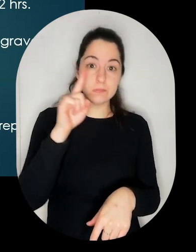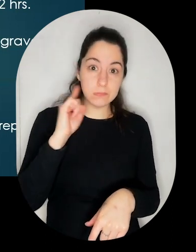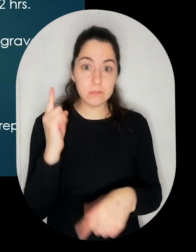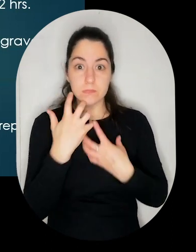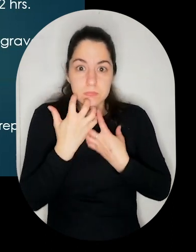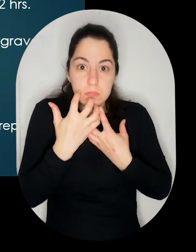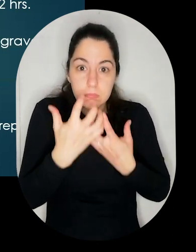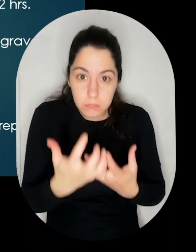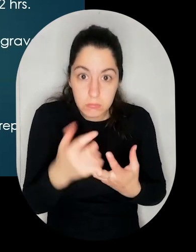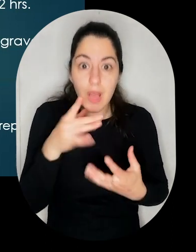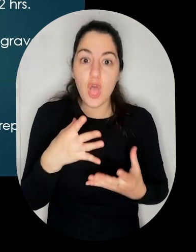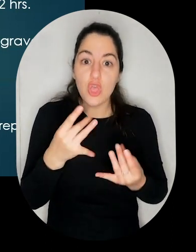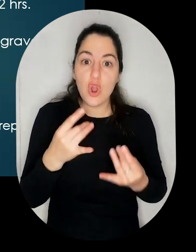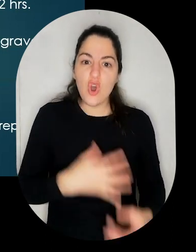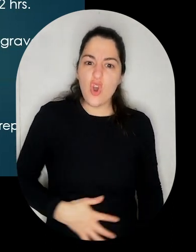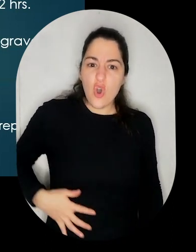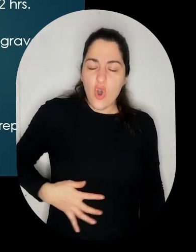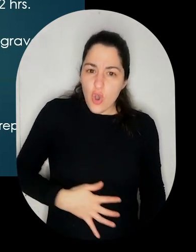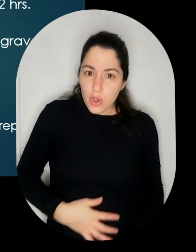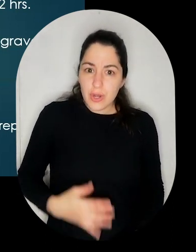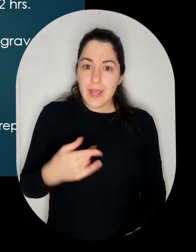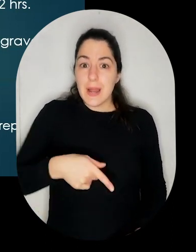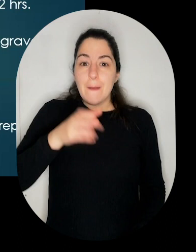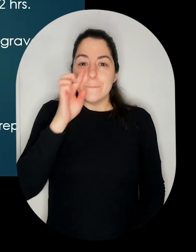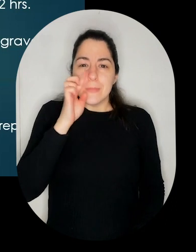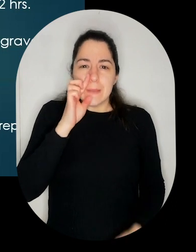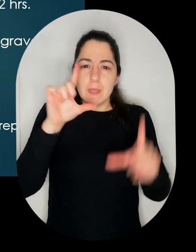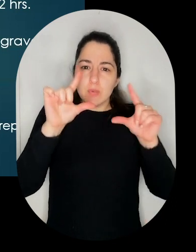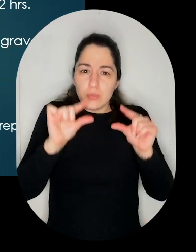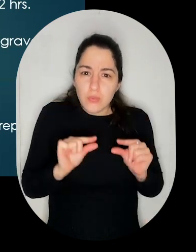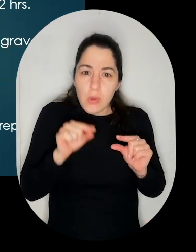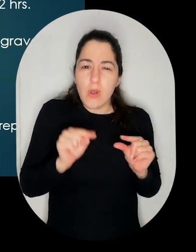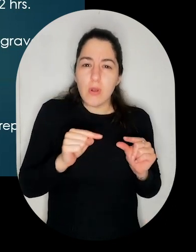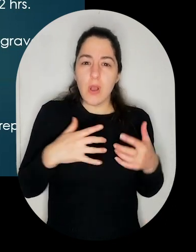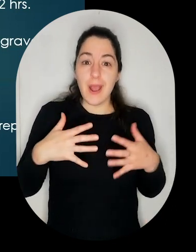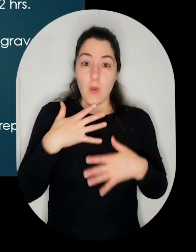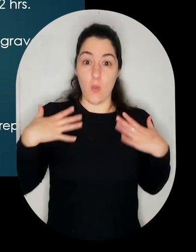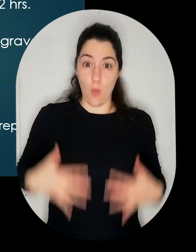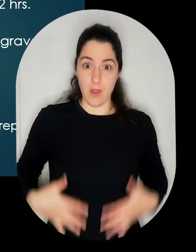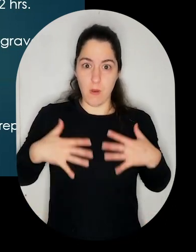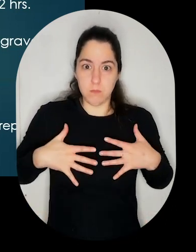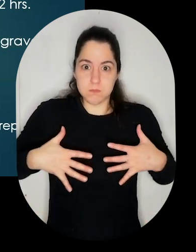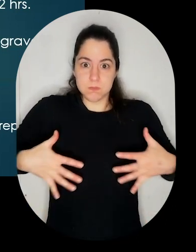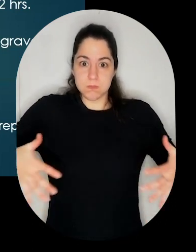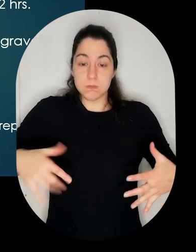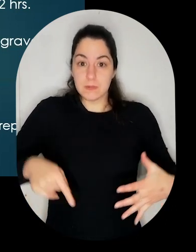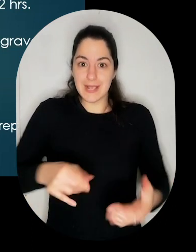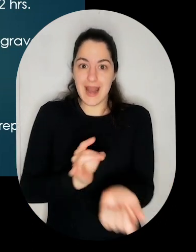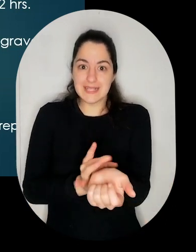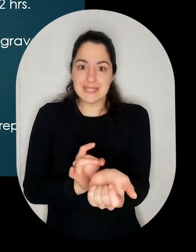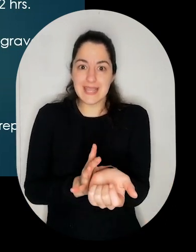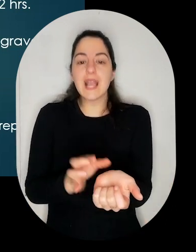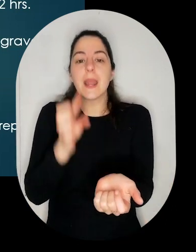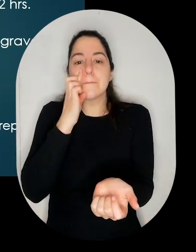gastrointestinal, y empieza a aparecer sobrecarga renal, dolor en fosa renal, disminuye la orina, se concentra, se empieza a hinchar el cuerpo y empieza a